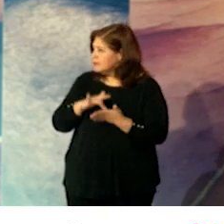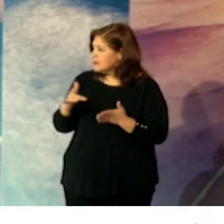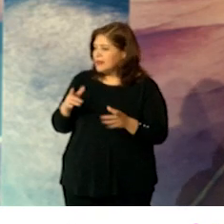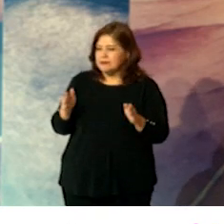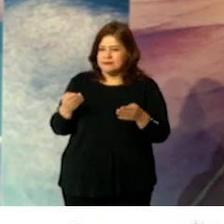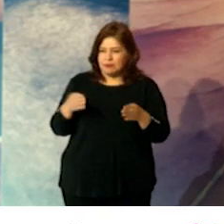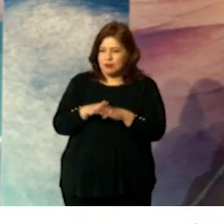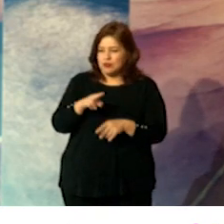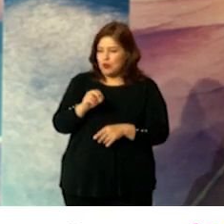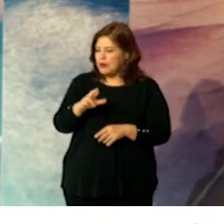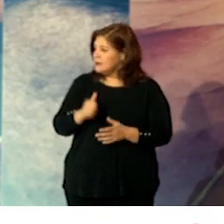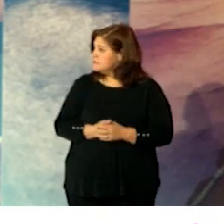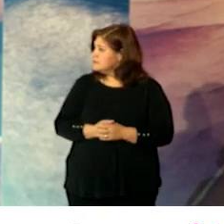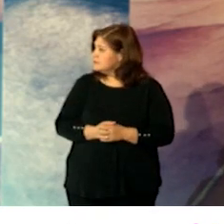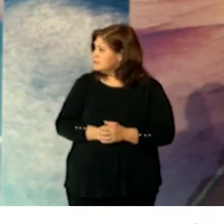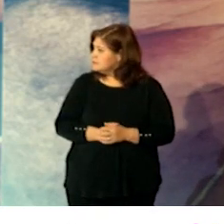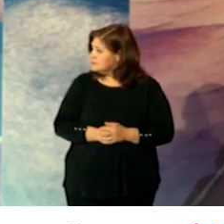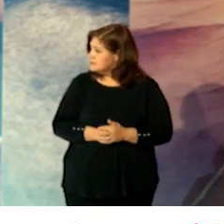Nora.